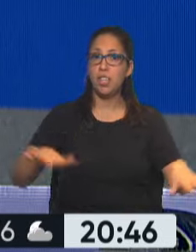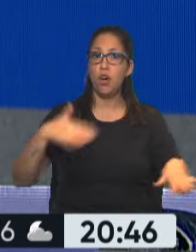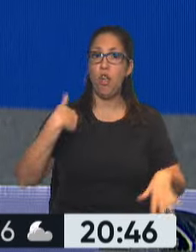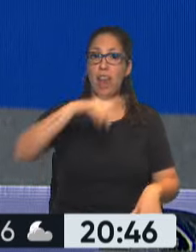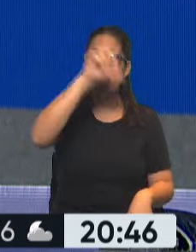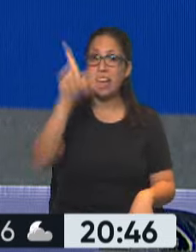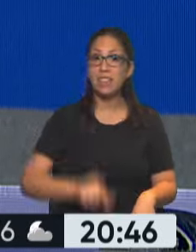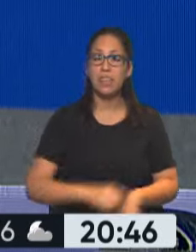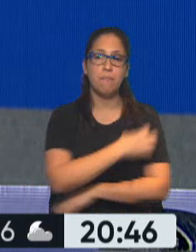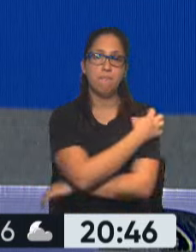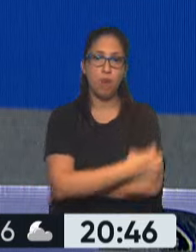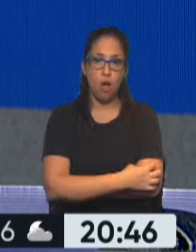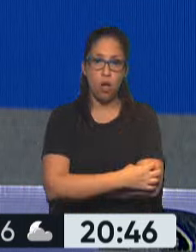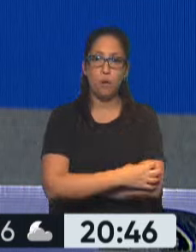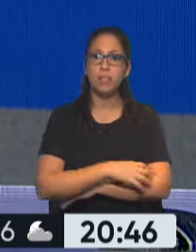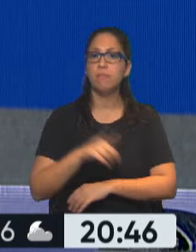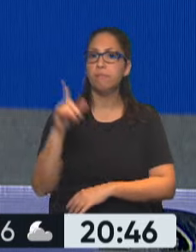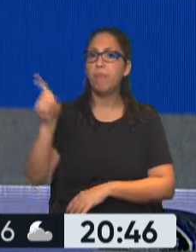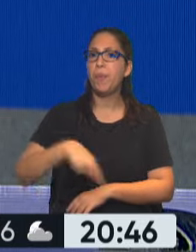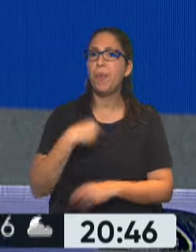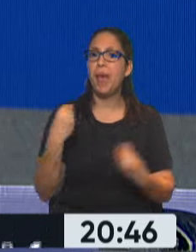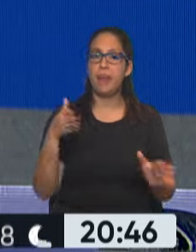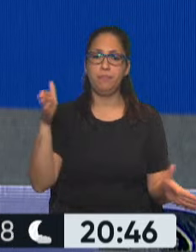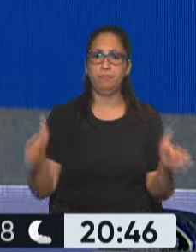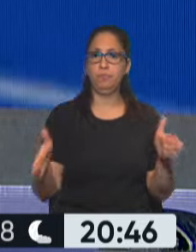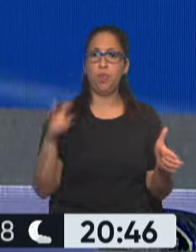son pobres. Es un dato que surge del periodo